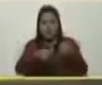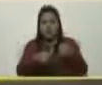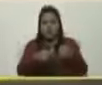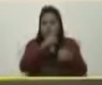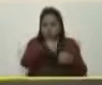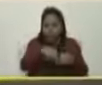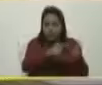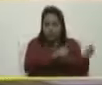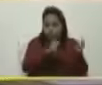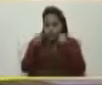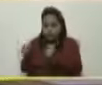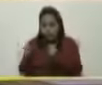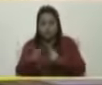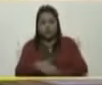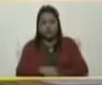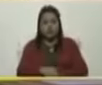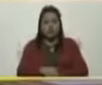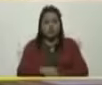los Morros